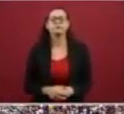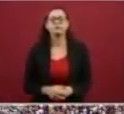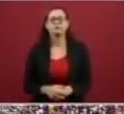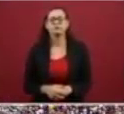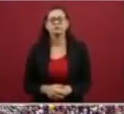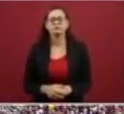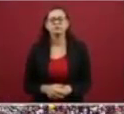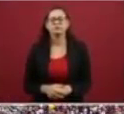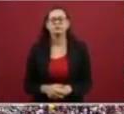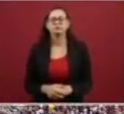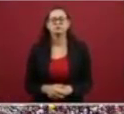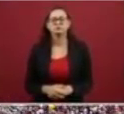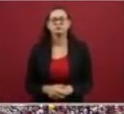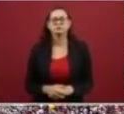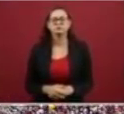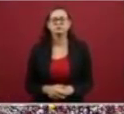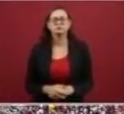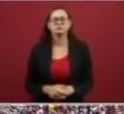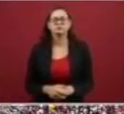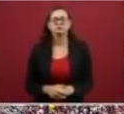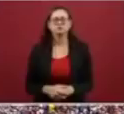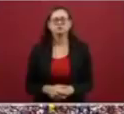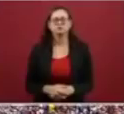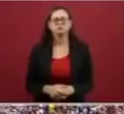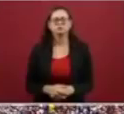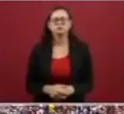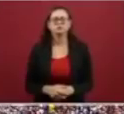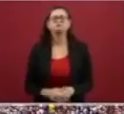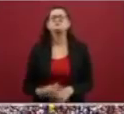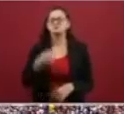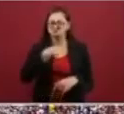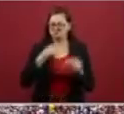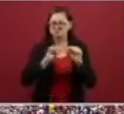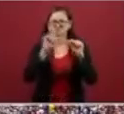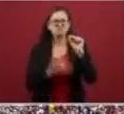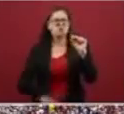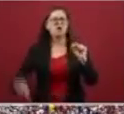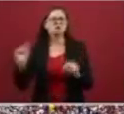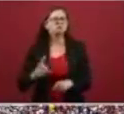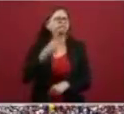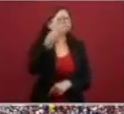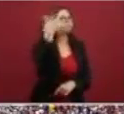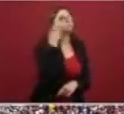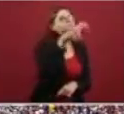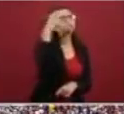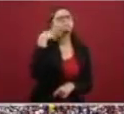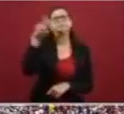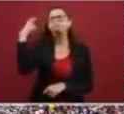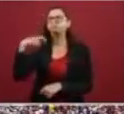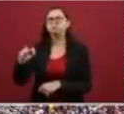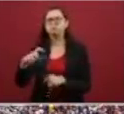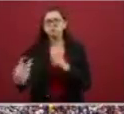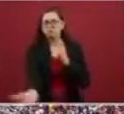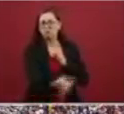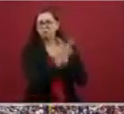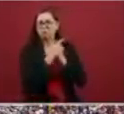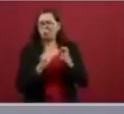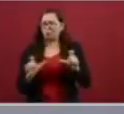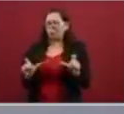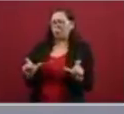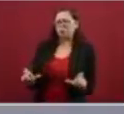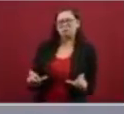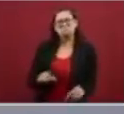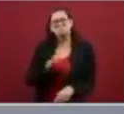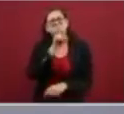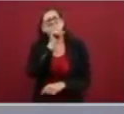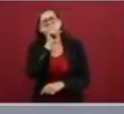Sigo recorriendo el país sin guardaespaldas porque considero que quien